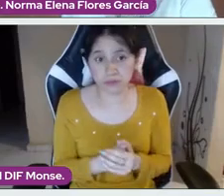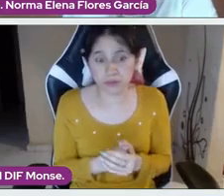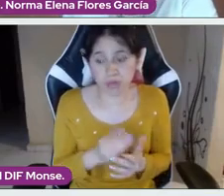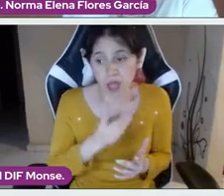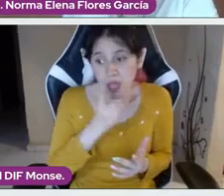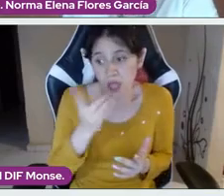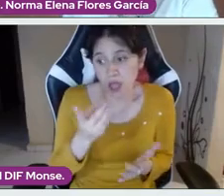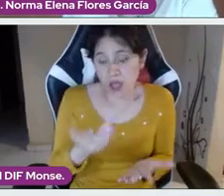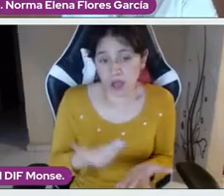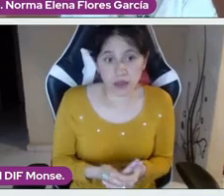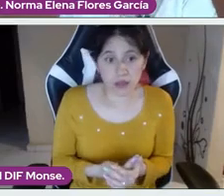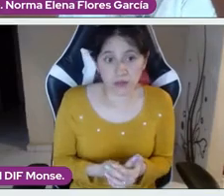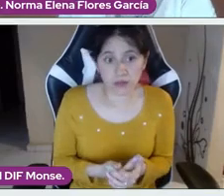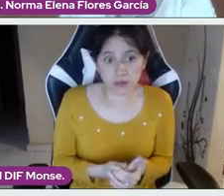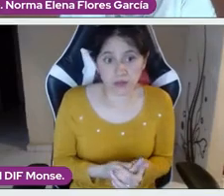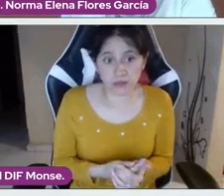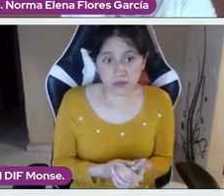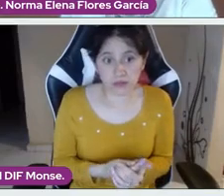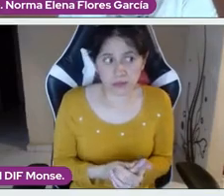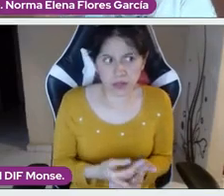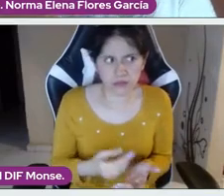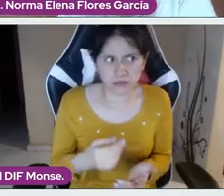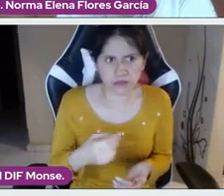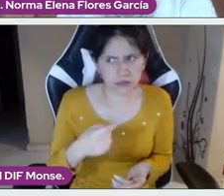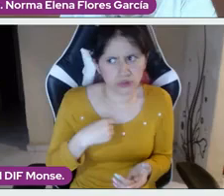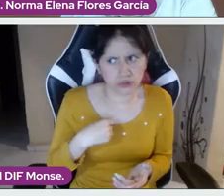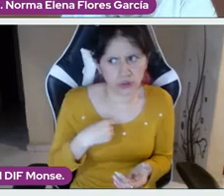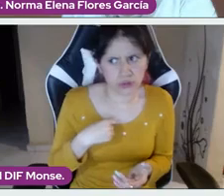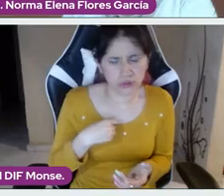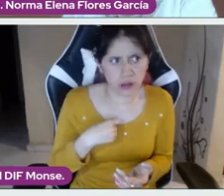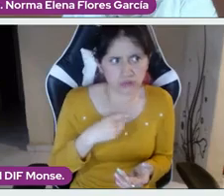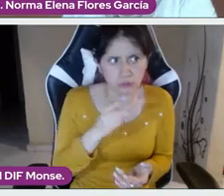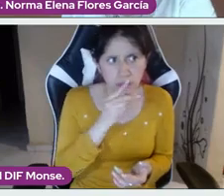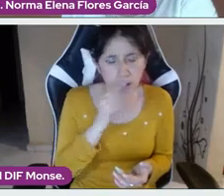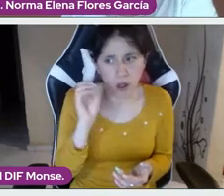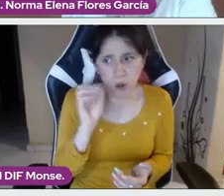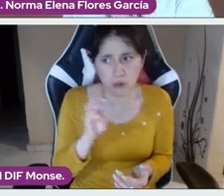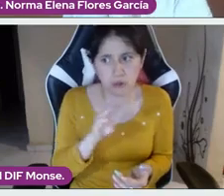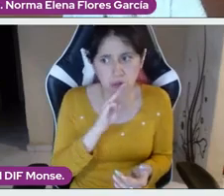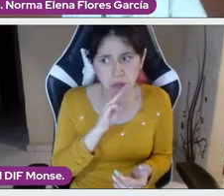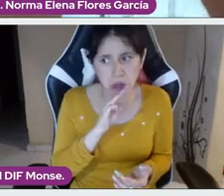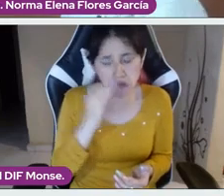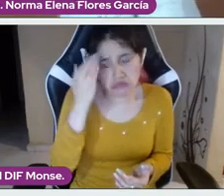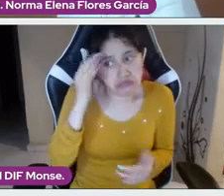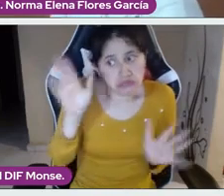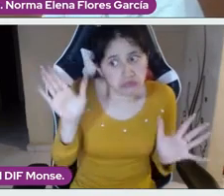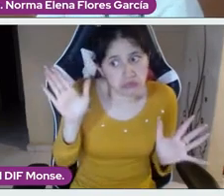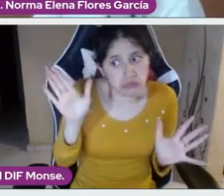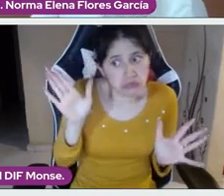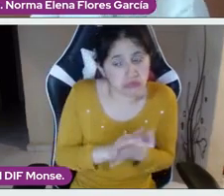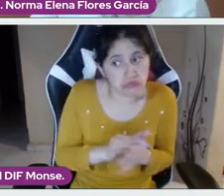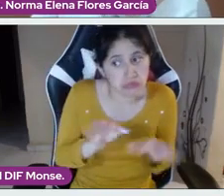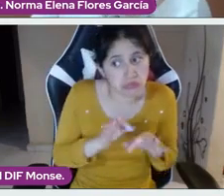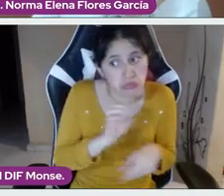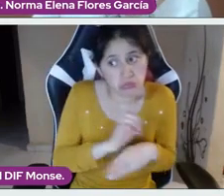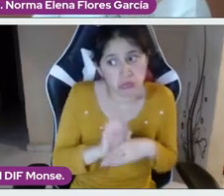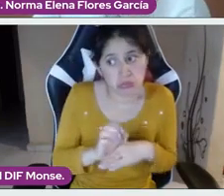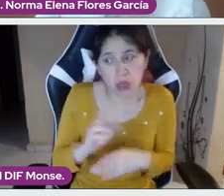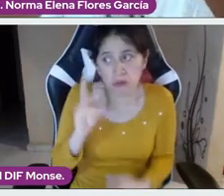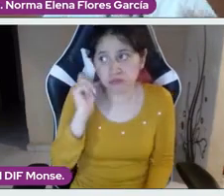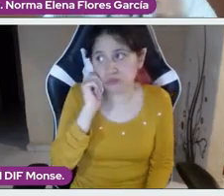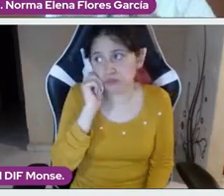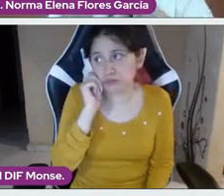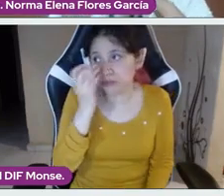la necesidad de algo que no se conoce. En ese tenor quisiera ver que nos compartieran su punto de vista. Muchas gracias.